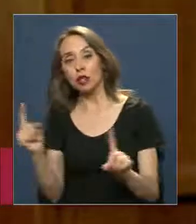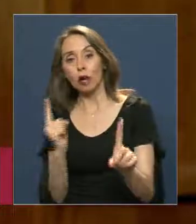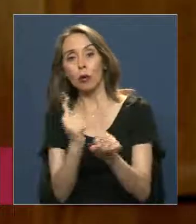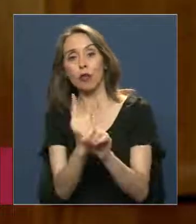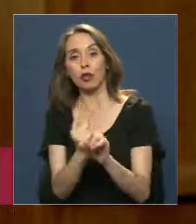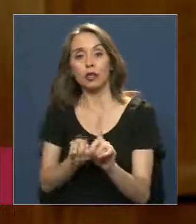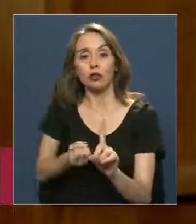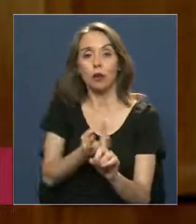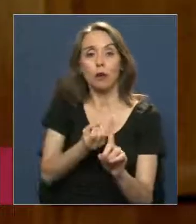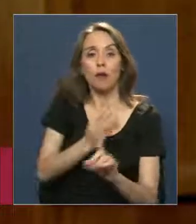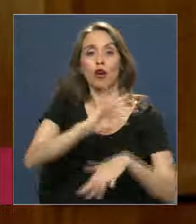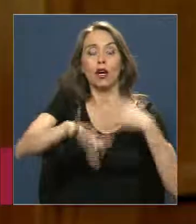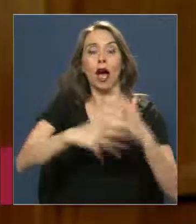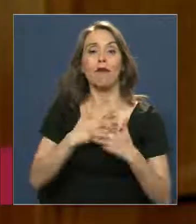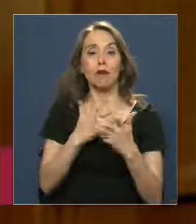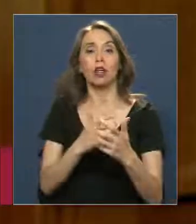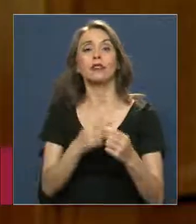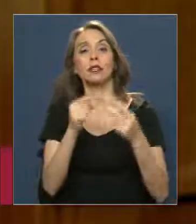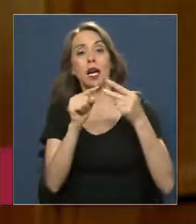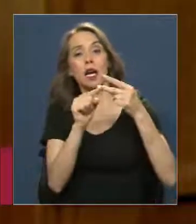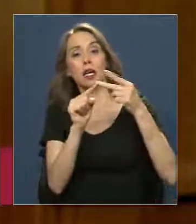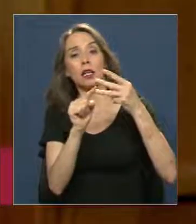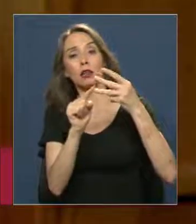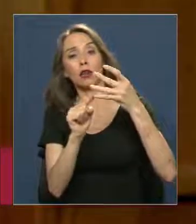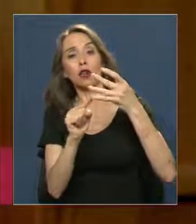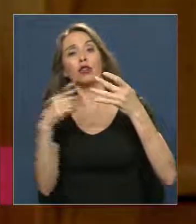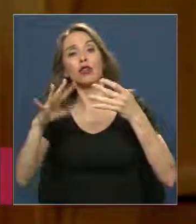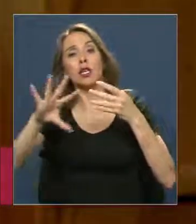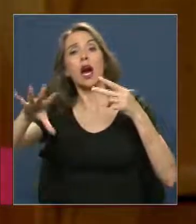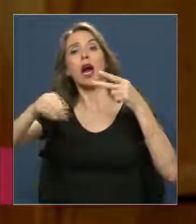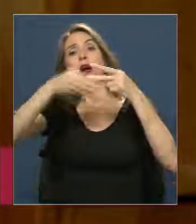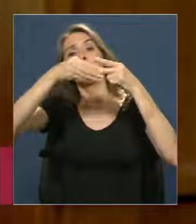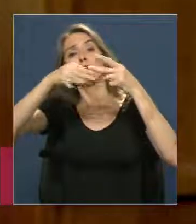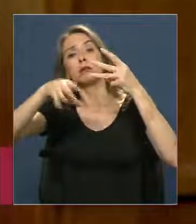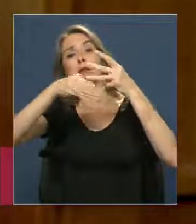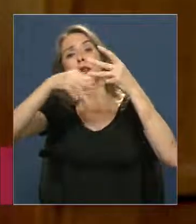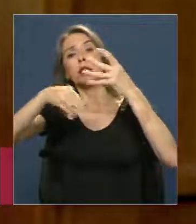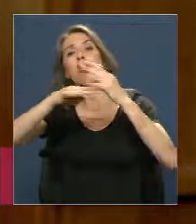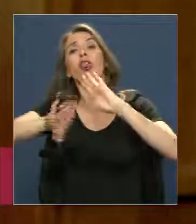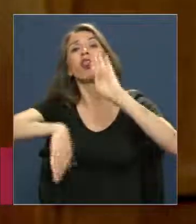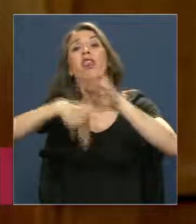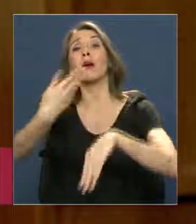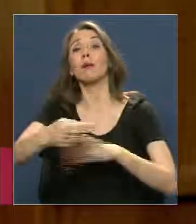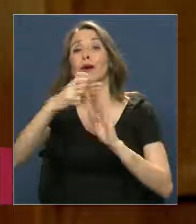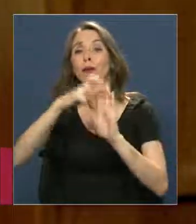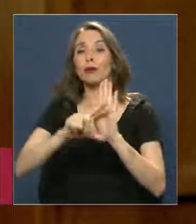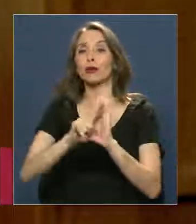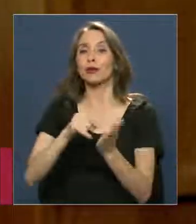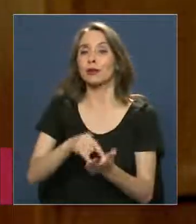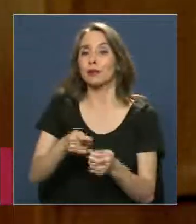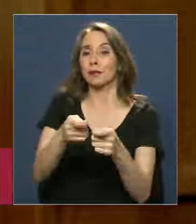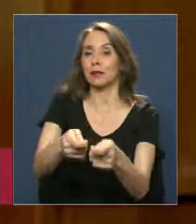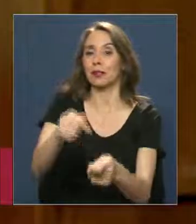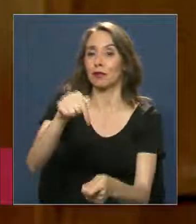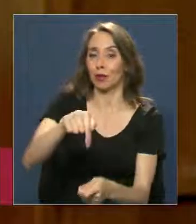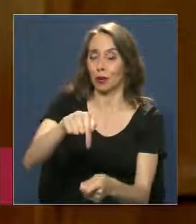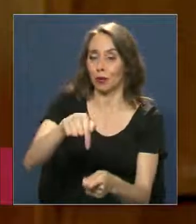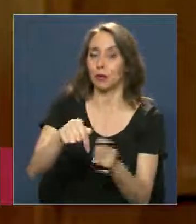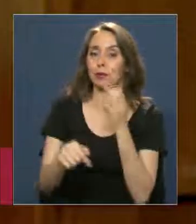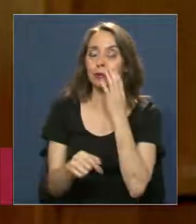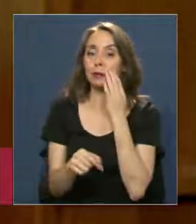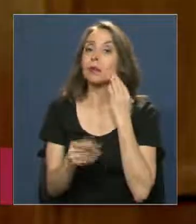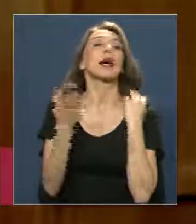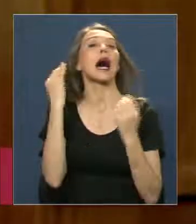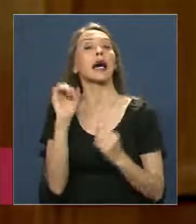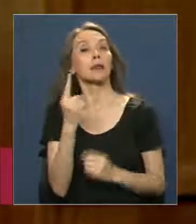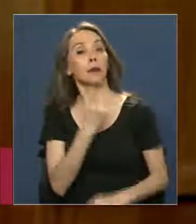todo lo demás ha sido incluido en el camino. Originalmente era solo evitar, o sea, era solo sancionar